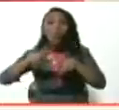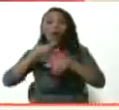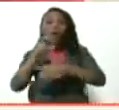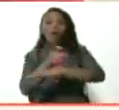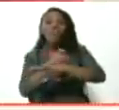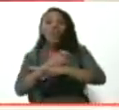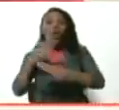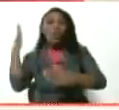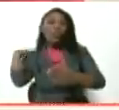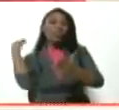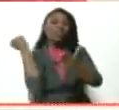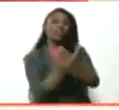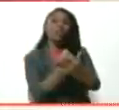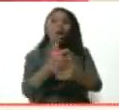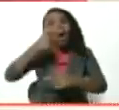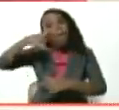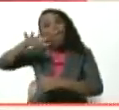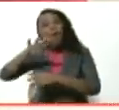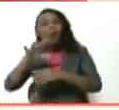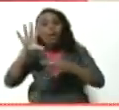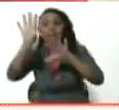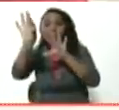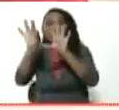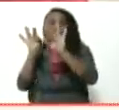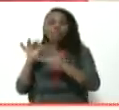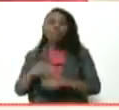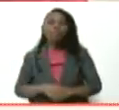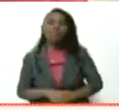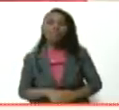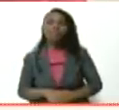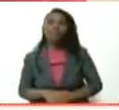terminaron traicionando al pueblo que los eligió.